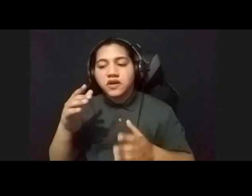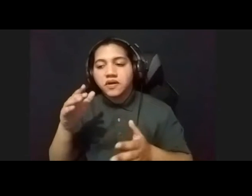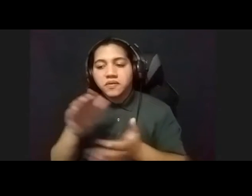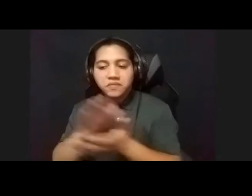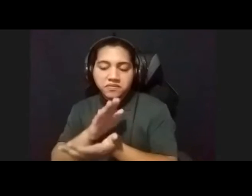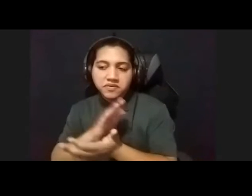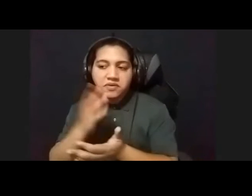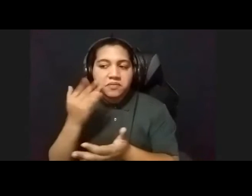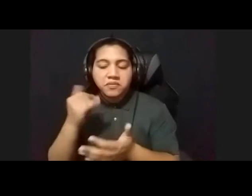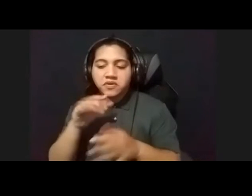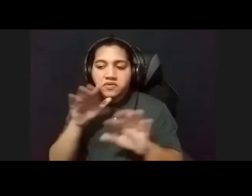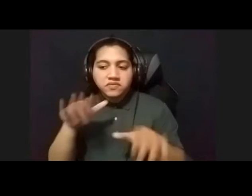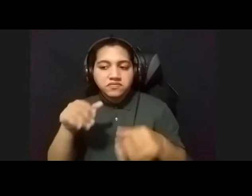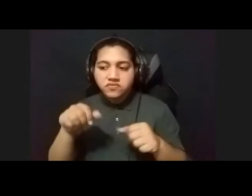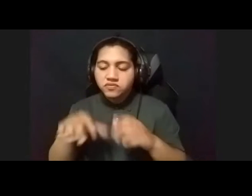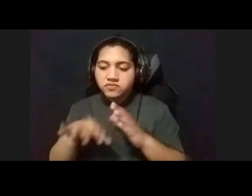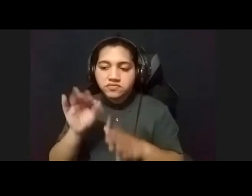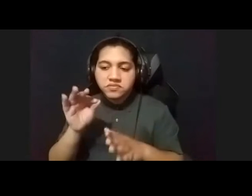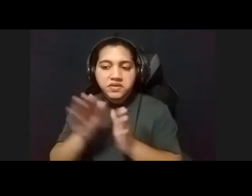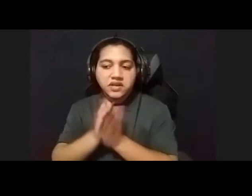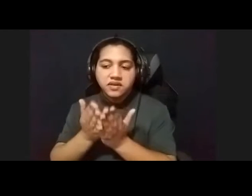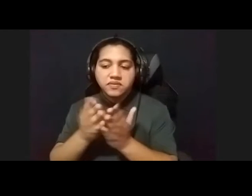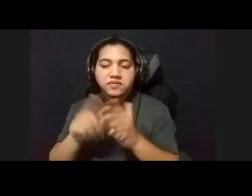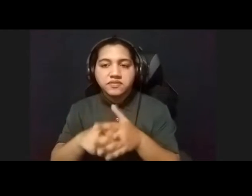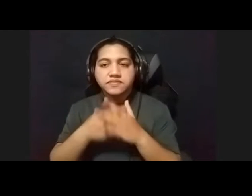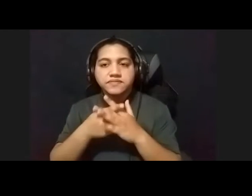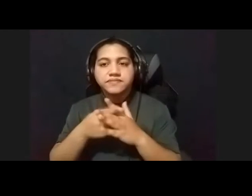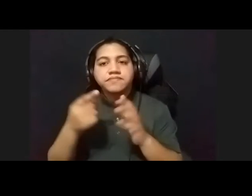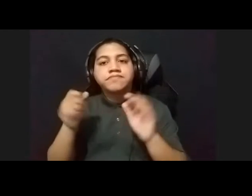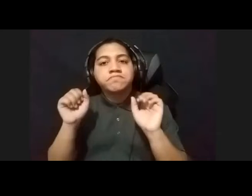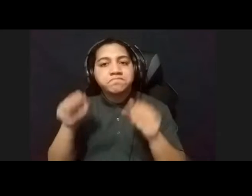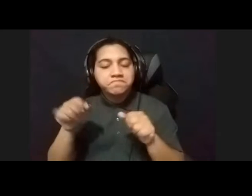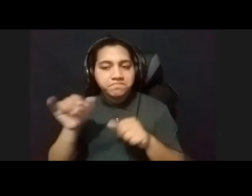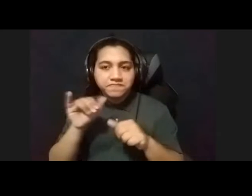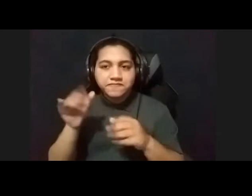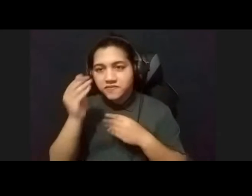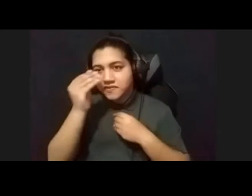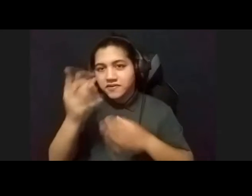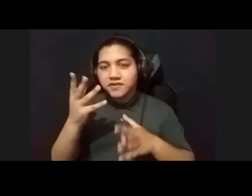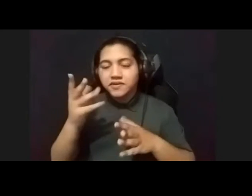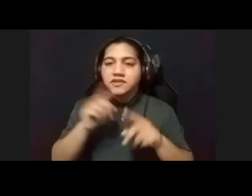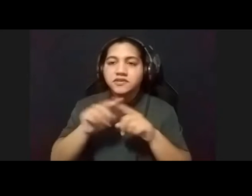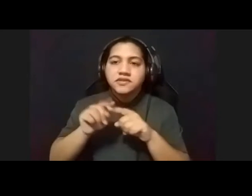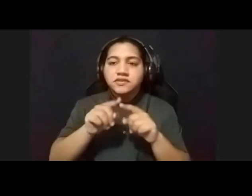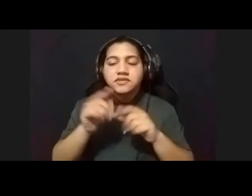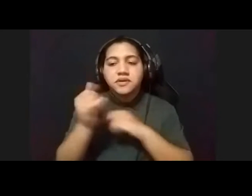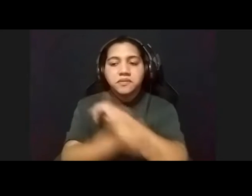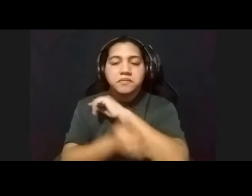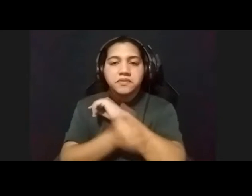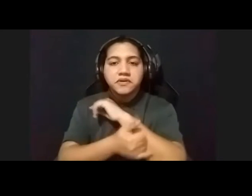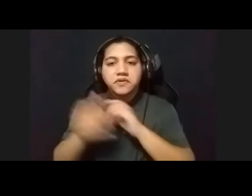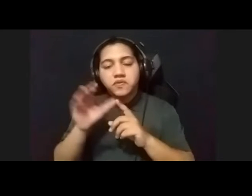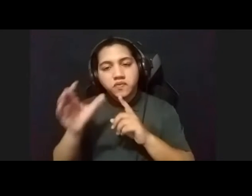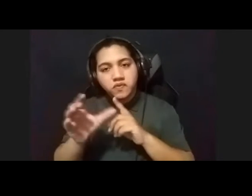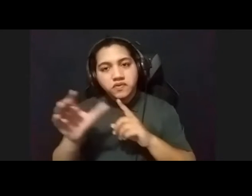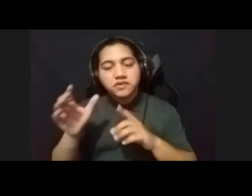no he podido conseguir el libro original. Podemos también ofrecer información sobre los diferentes países, cultura,